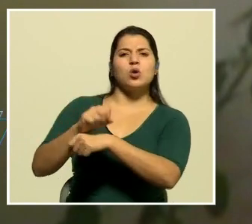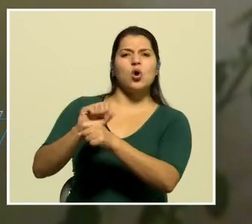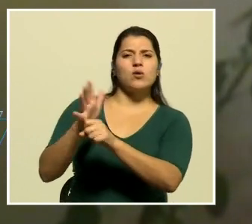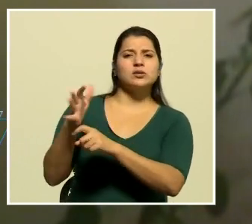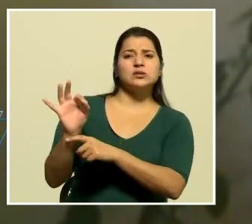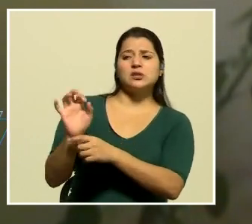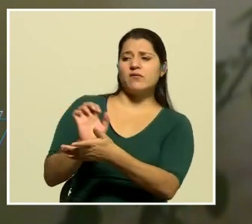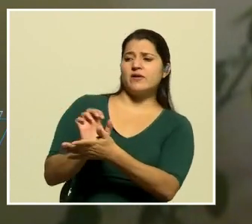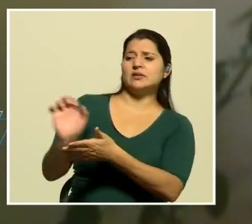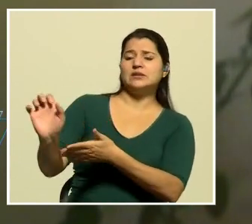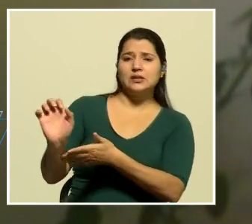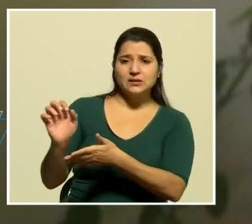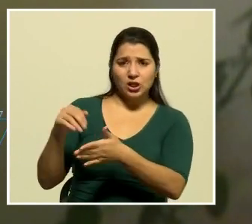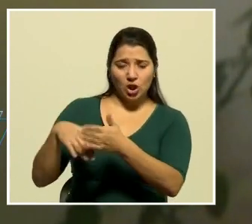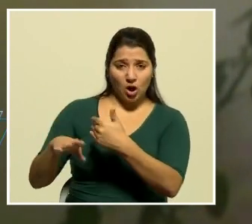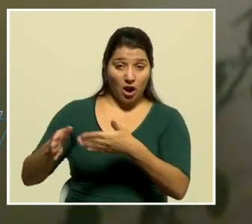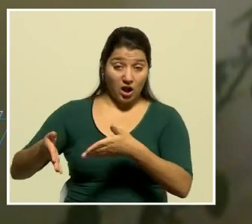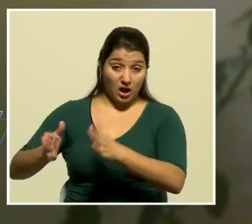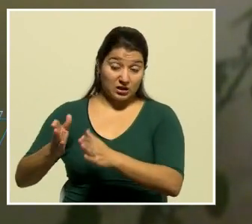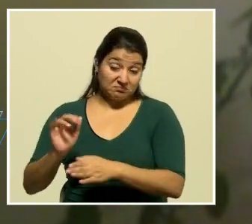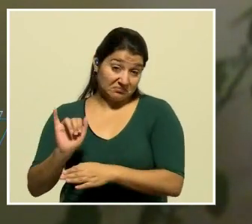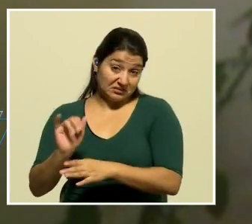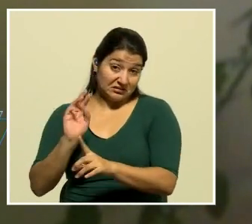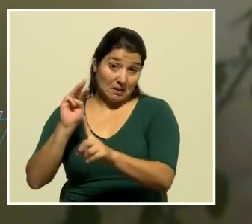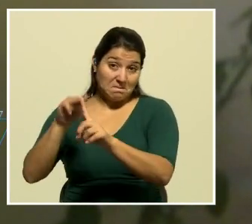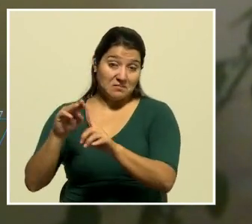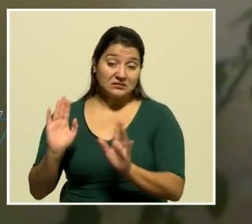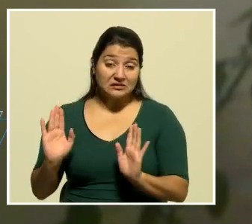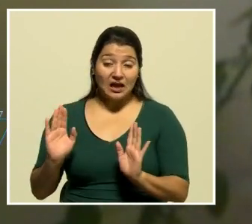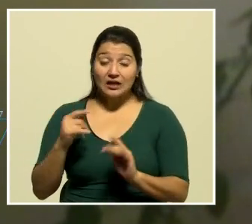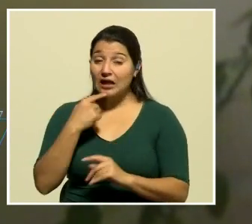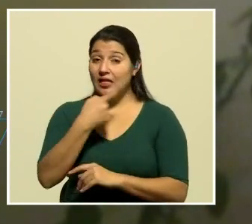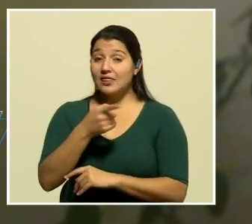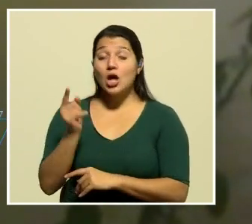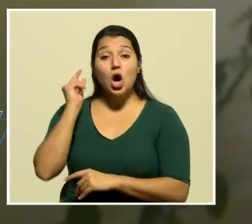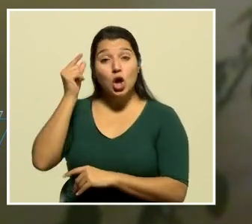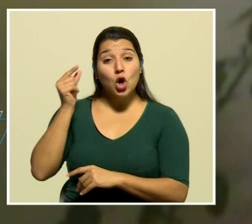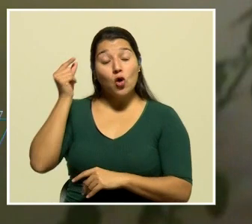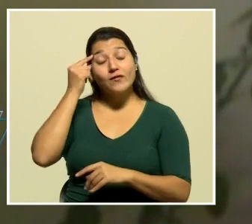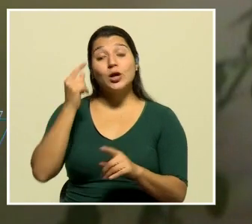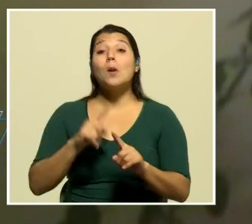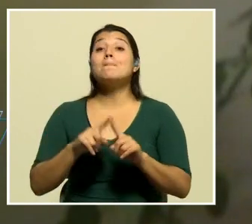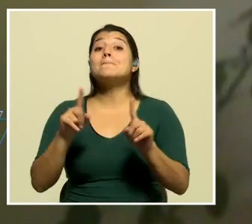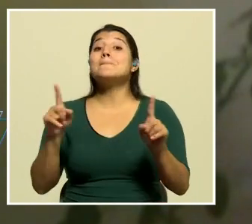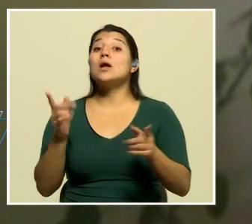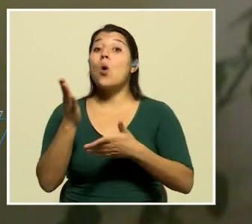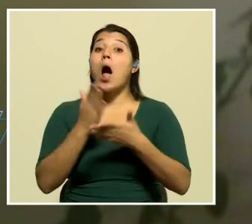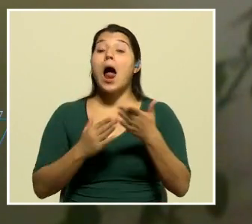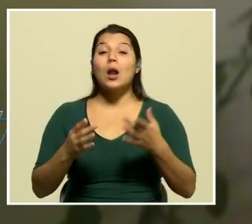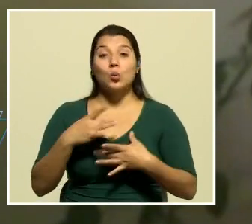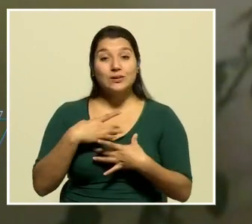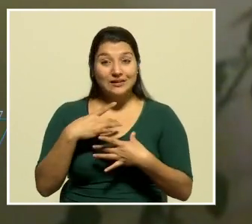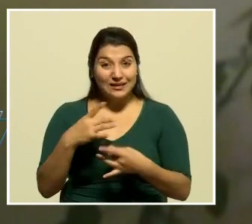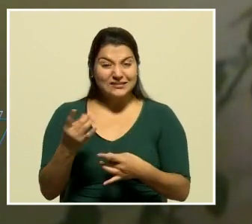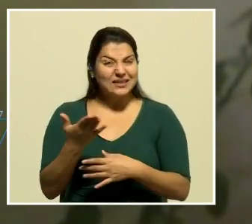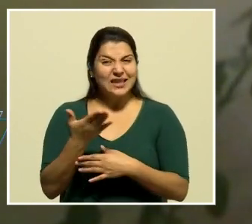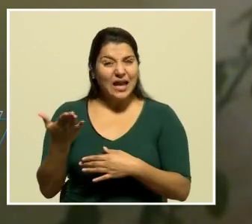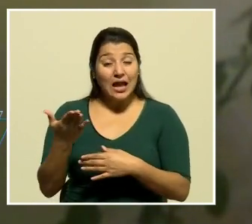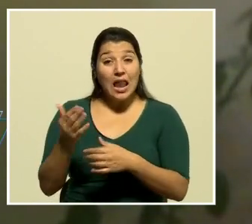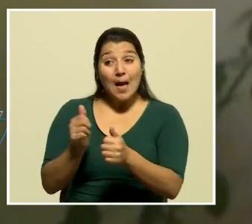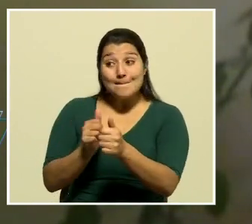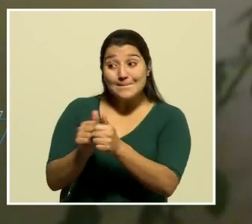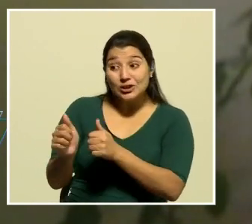de alguna forma. Esa también fue como uno de los mensajes que dio el gobierno. Sin embargo, algo muy interesante es que la mayoría